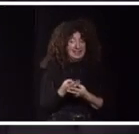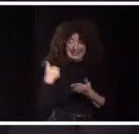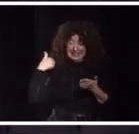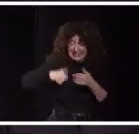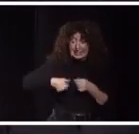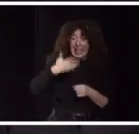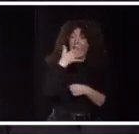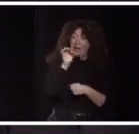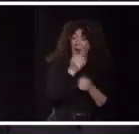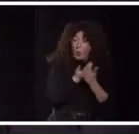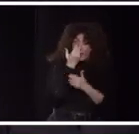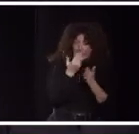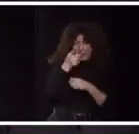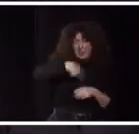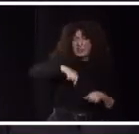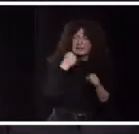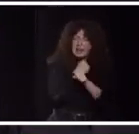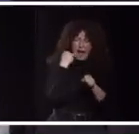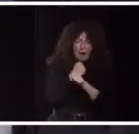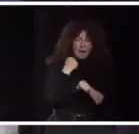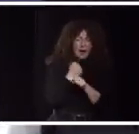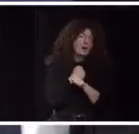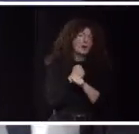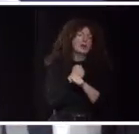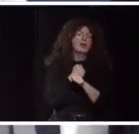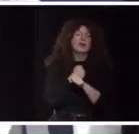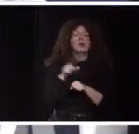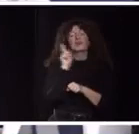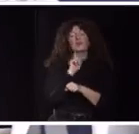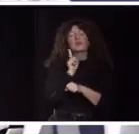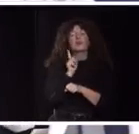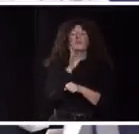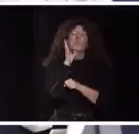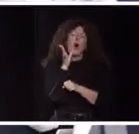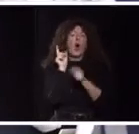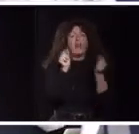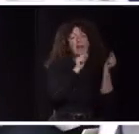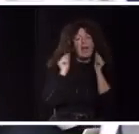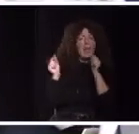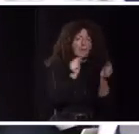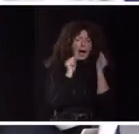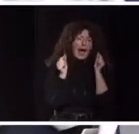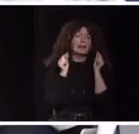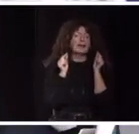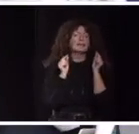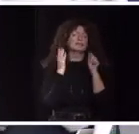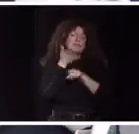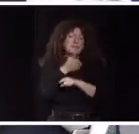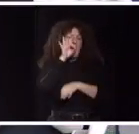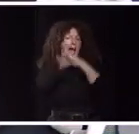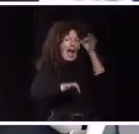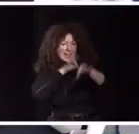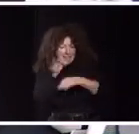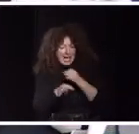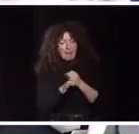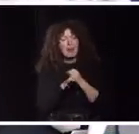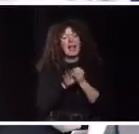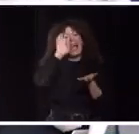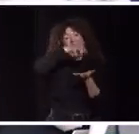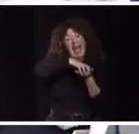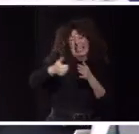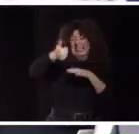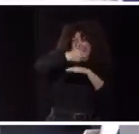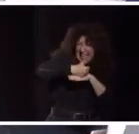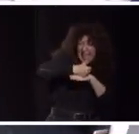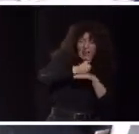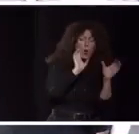días de trabajo no lo hemos pasado solamente debatiendo en asambleas, en sede, en